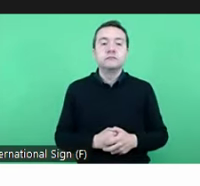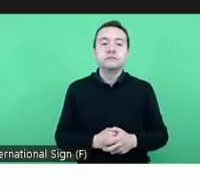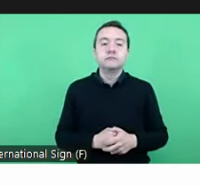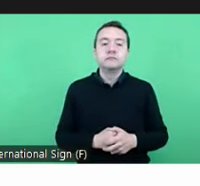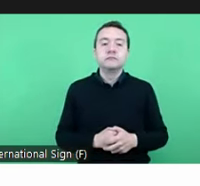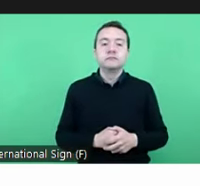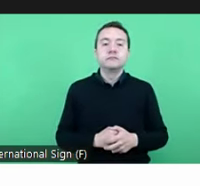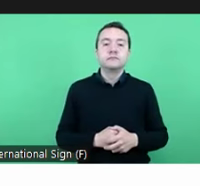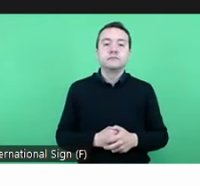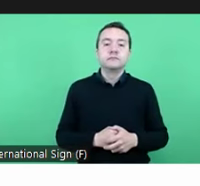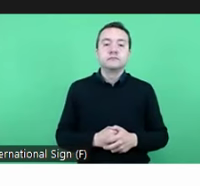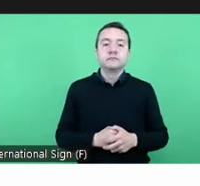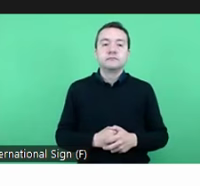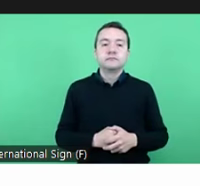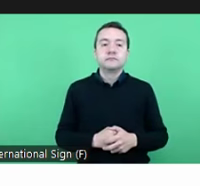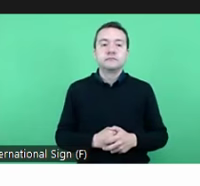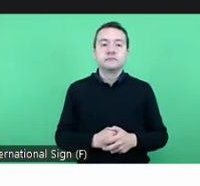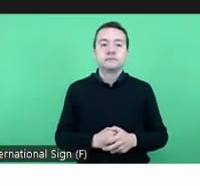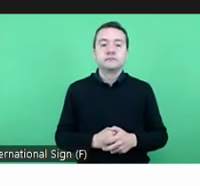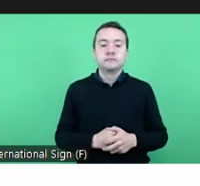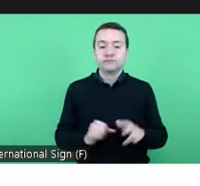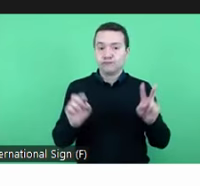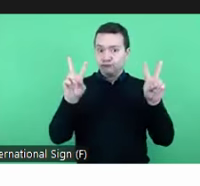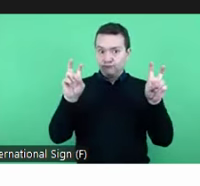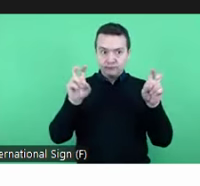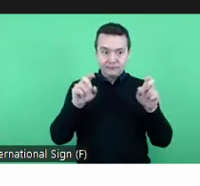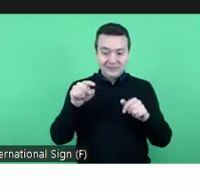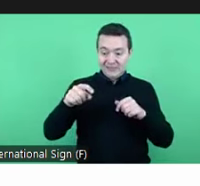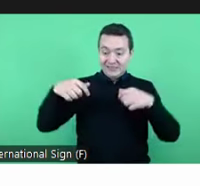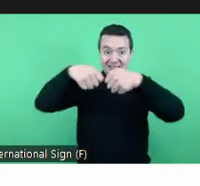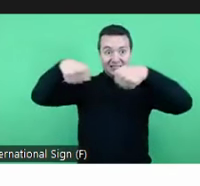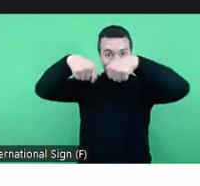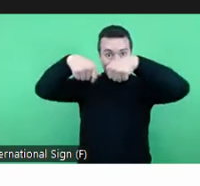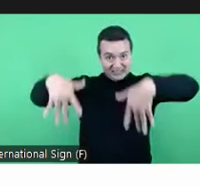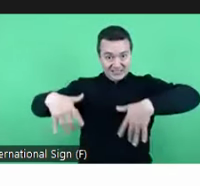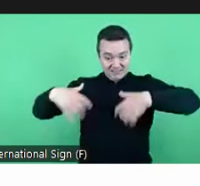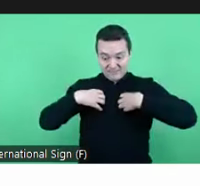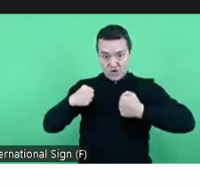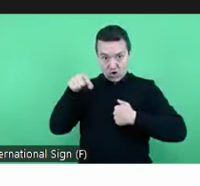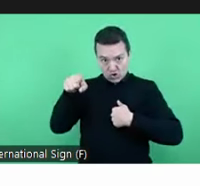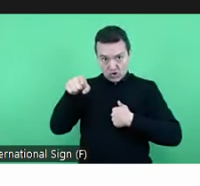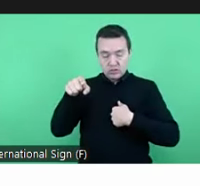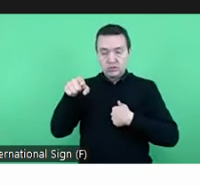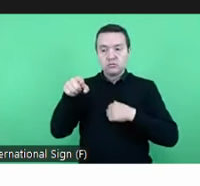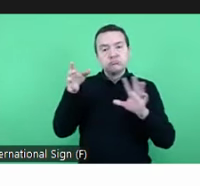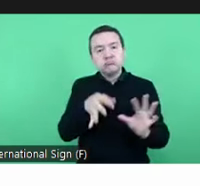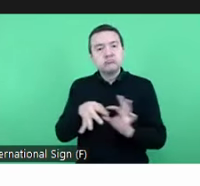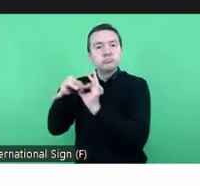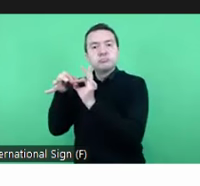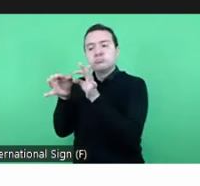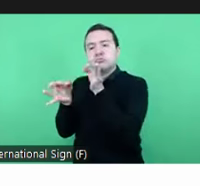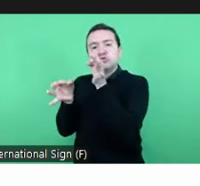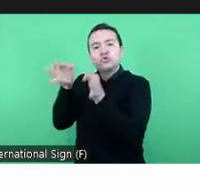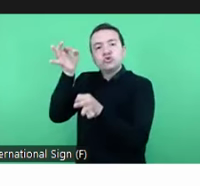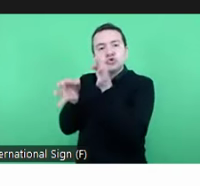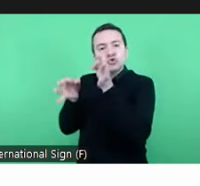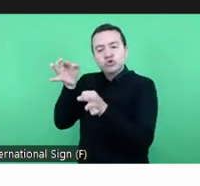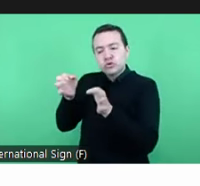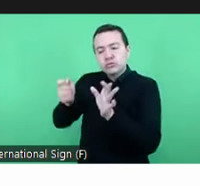judicialización de la salud. bring Que también here sabemos que no estamos ajenos a lo que está sucediendo court a cases,